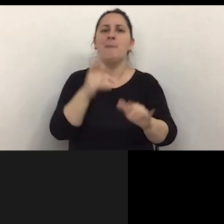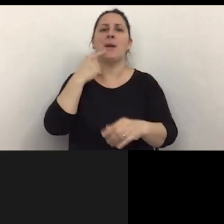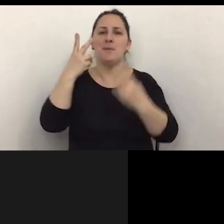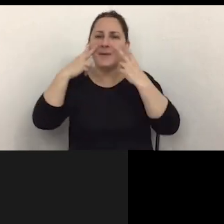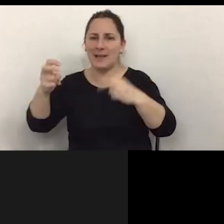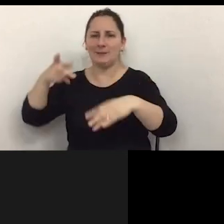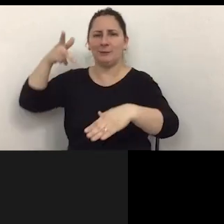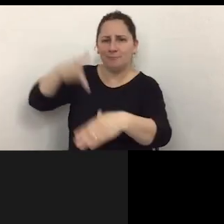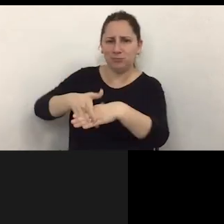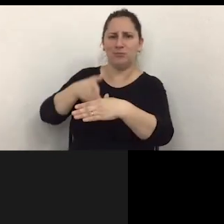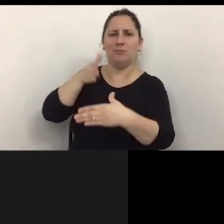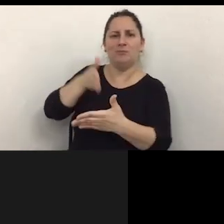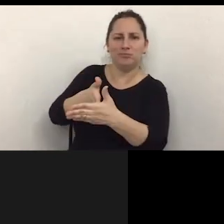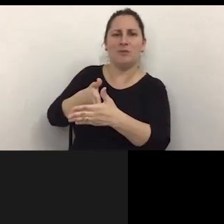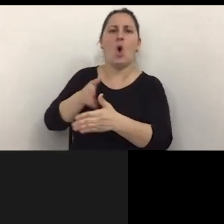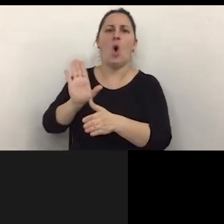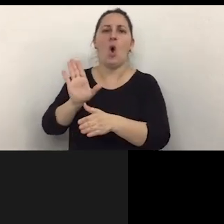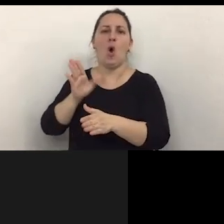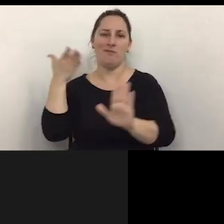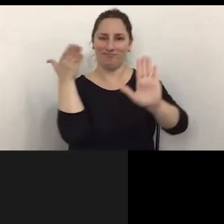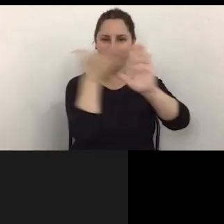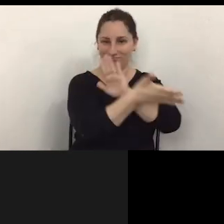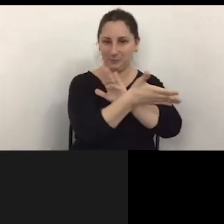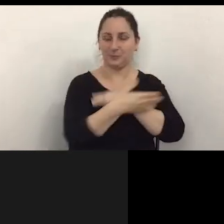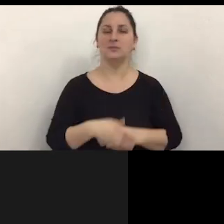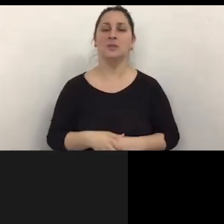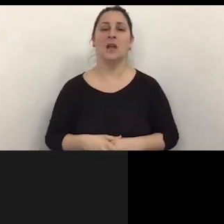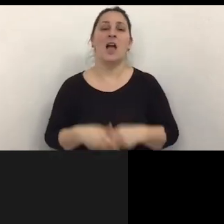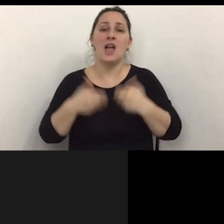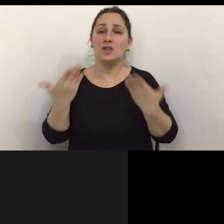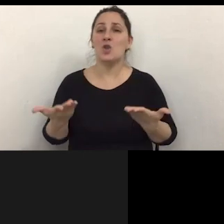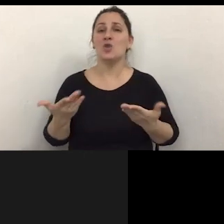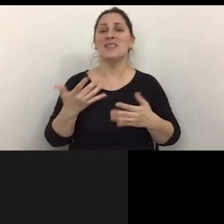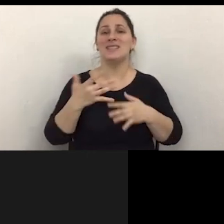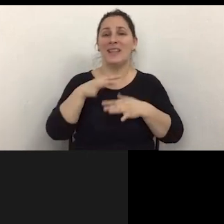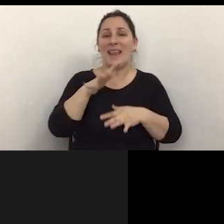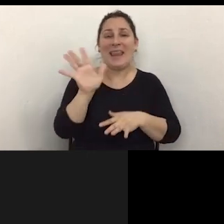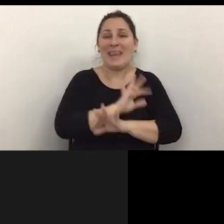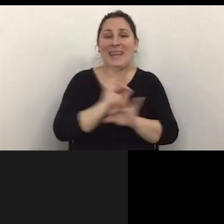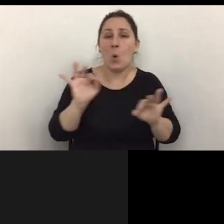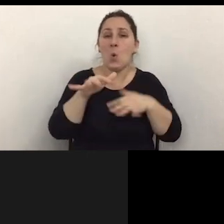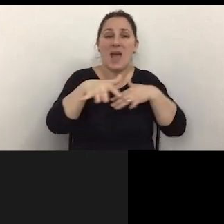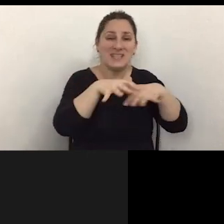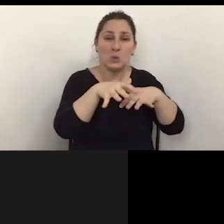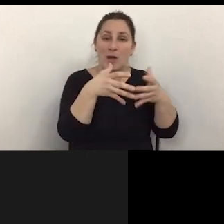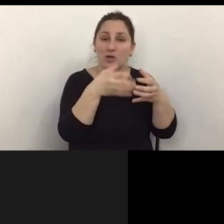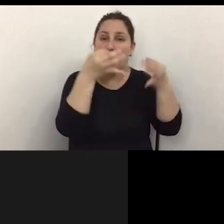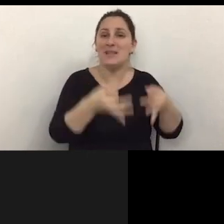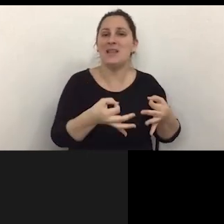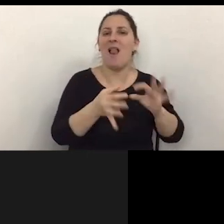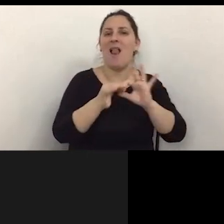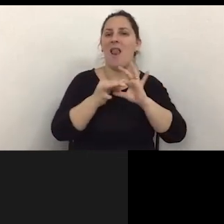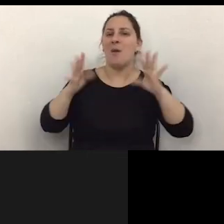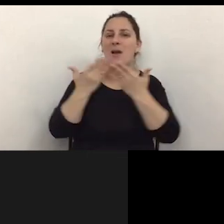justicia, con lo cual ya ningún caso va a tener relación con la libertad, y los jueces lo que dicen es, bueno, como que yo